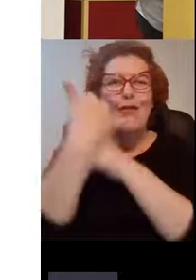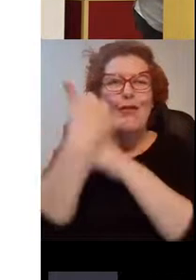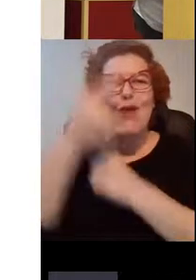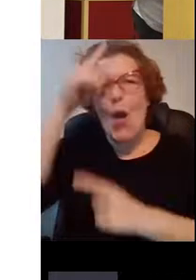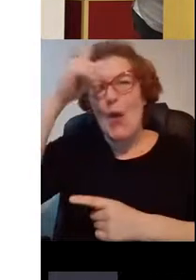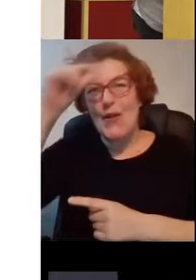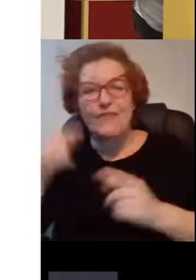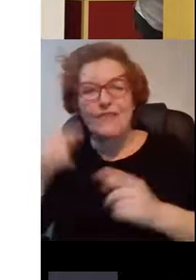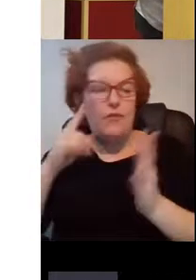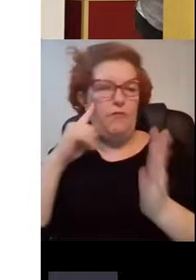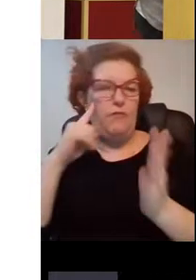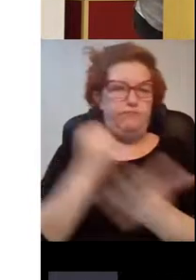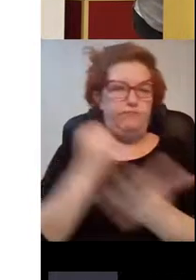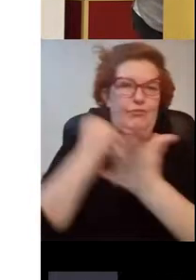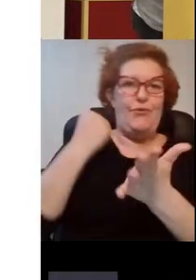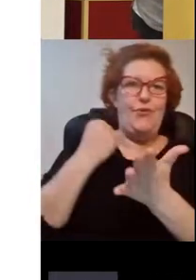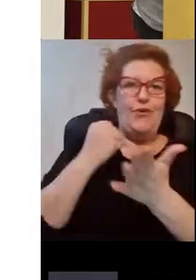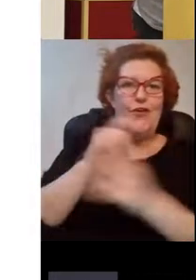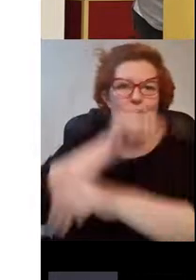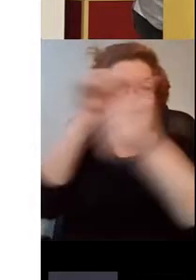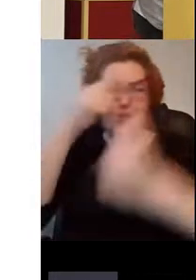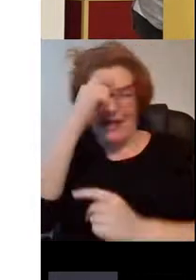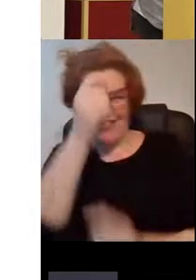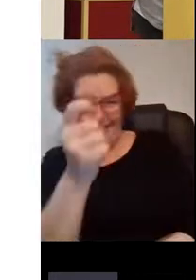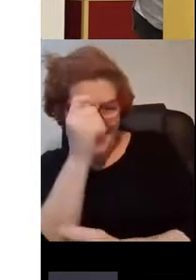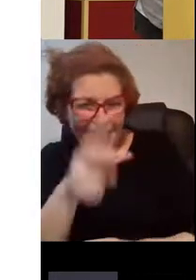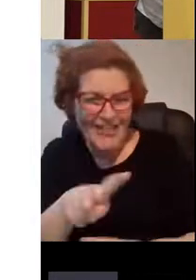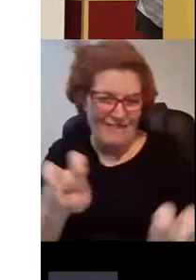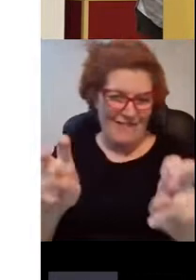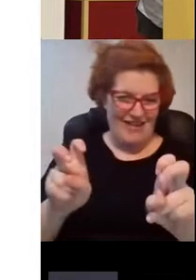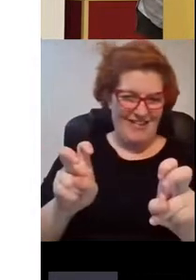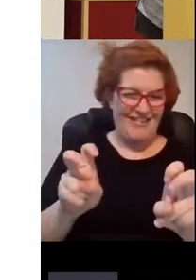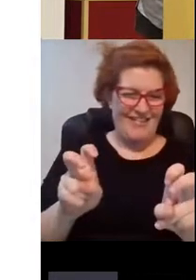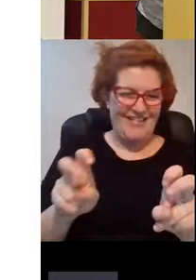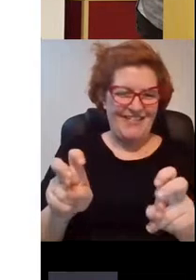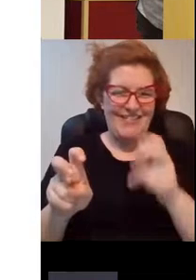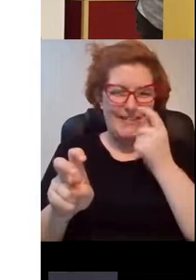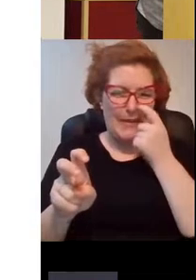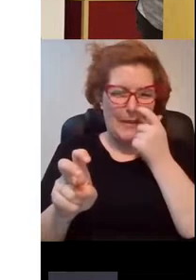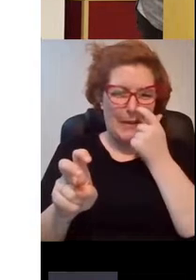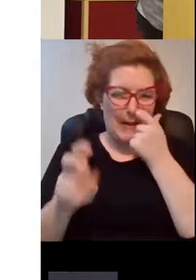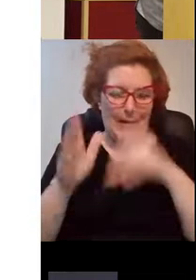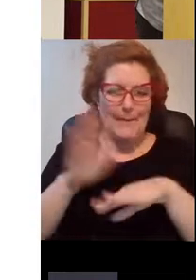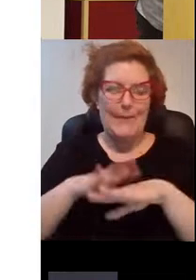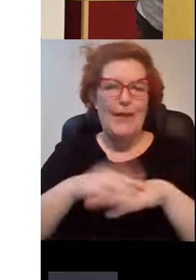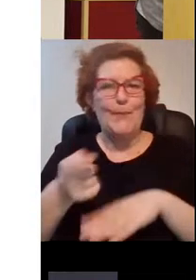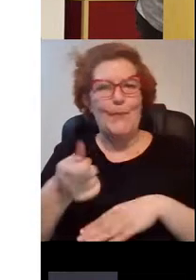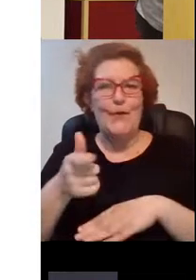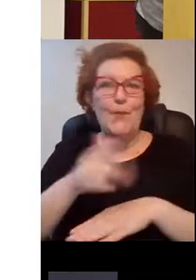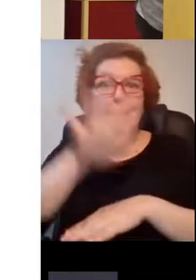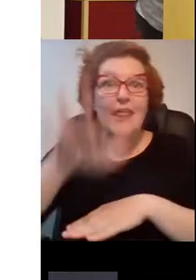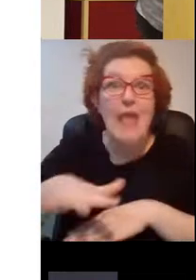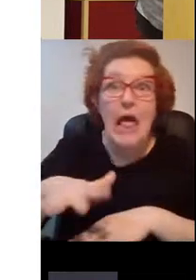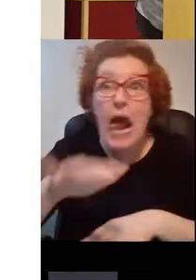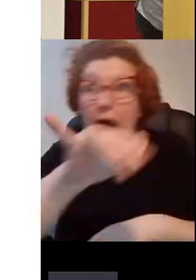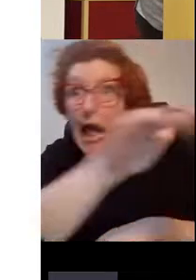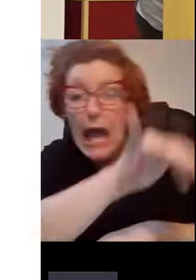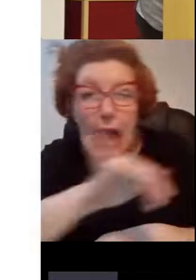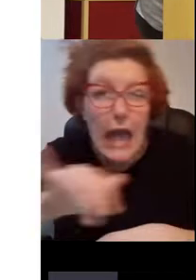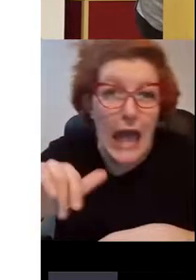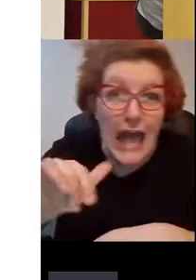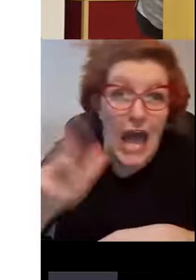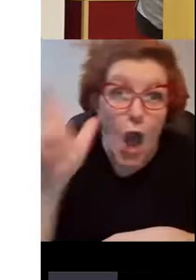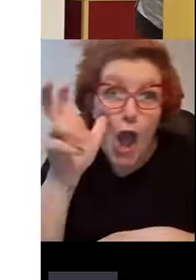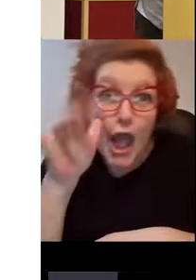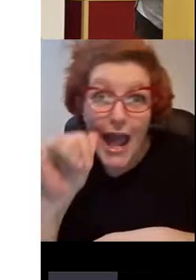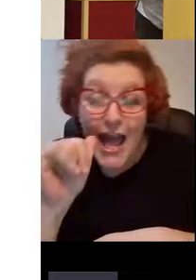el que surgen nuevas formas de cortesía. En este tipo de espiritismo de estáis ahí, me escucháis, hay alguien